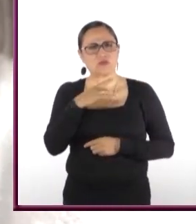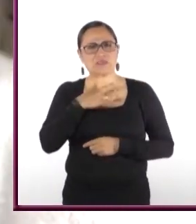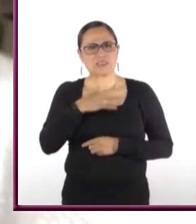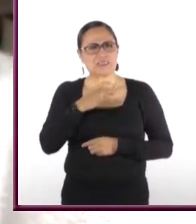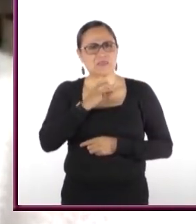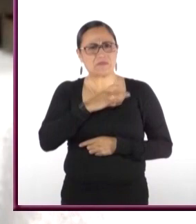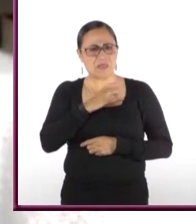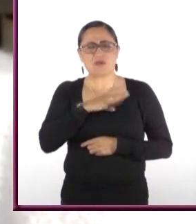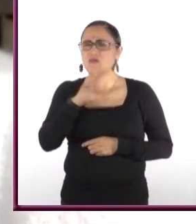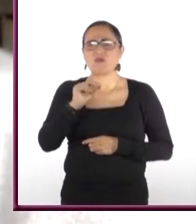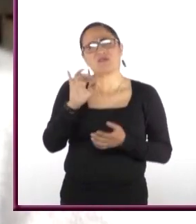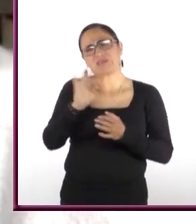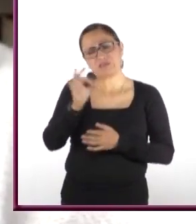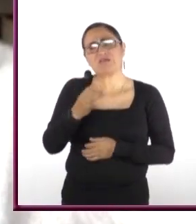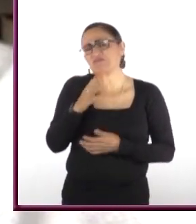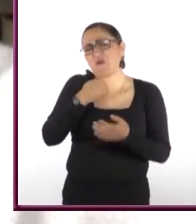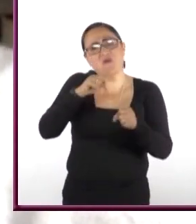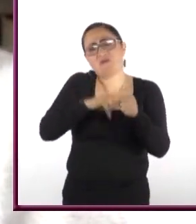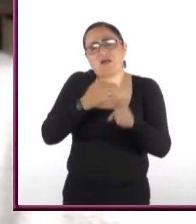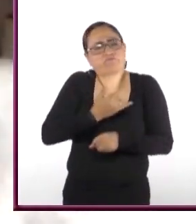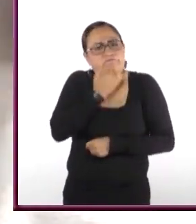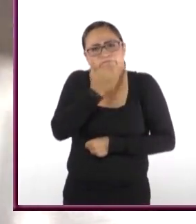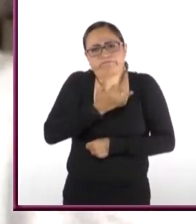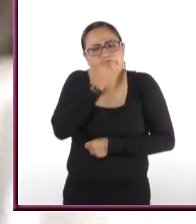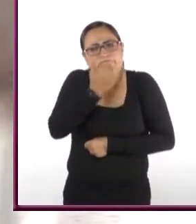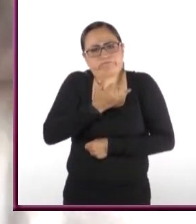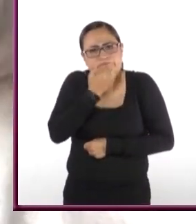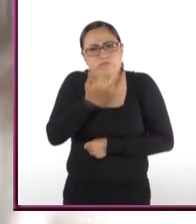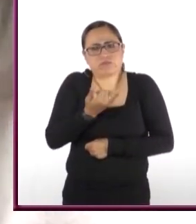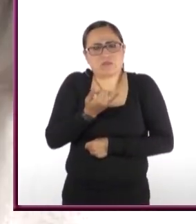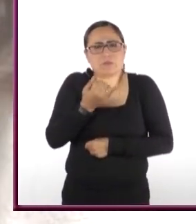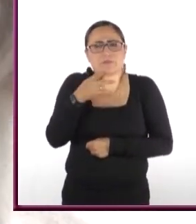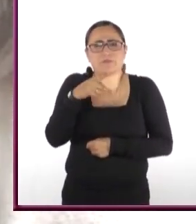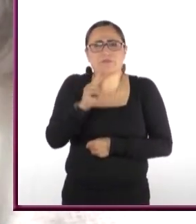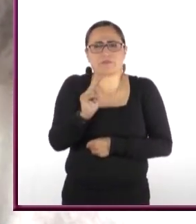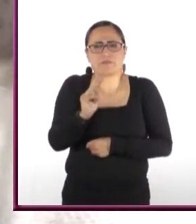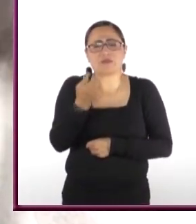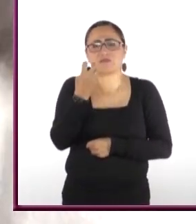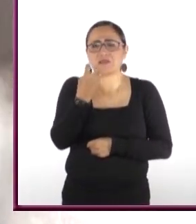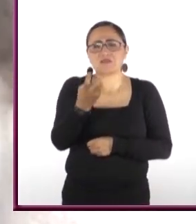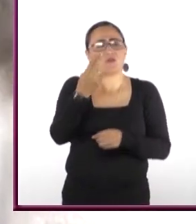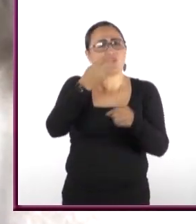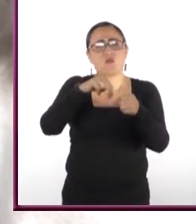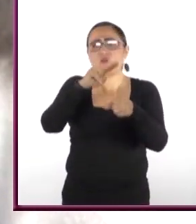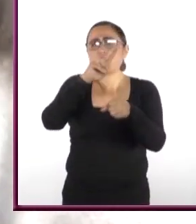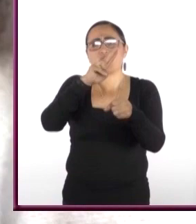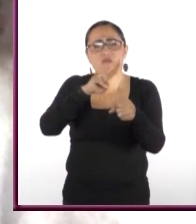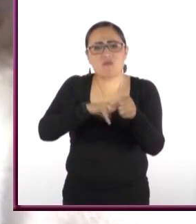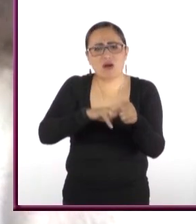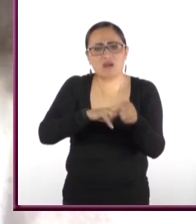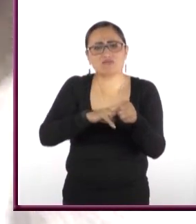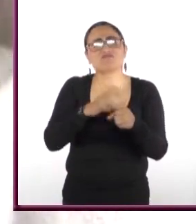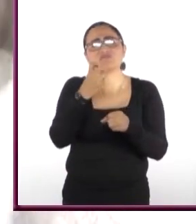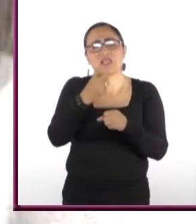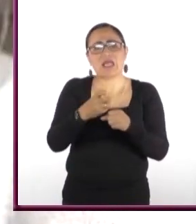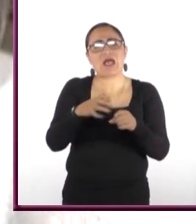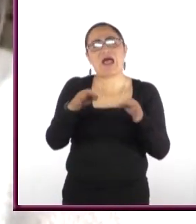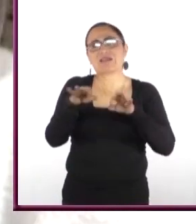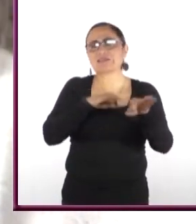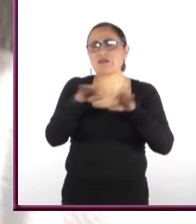nos vamos a equivocar muchas veces, pero equivocarse es parte de lo que quiere decir que